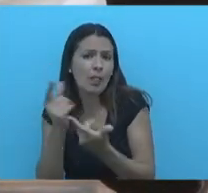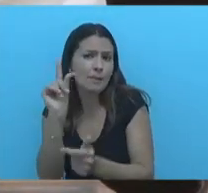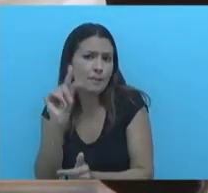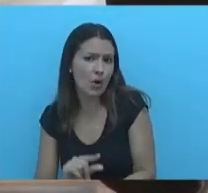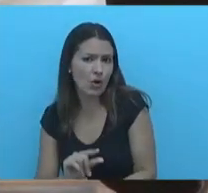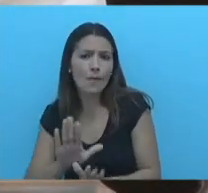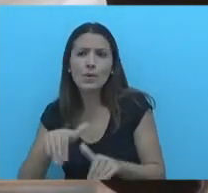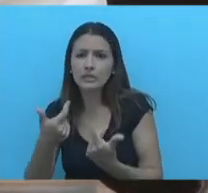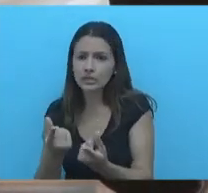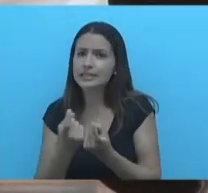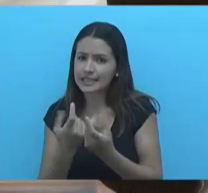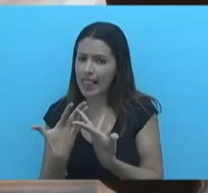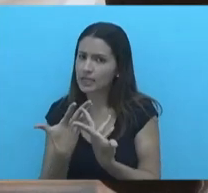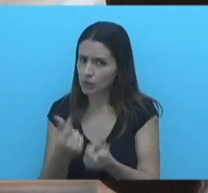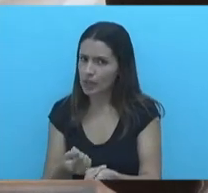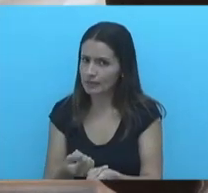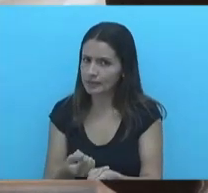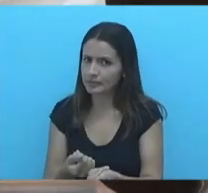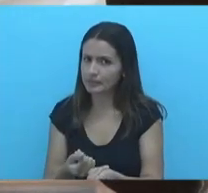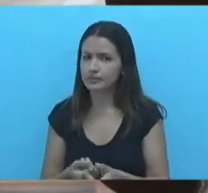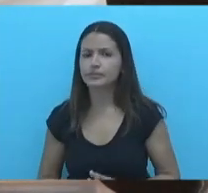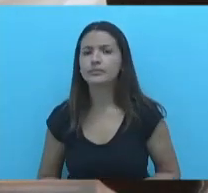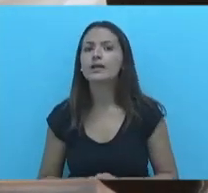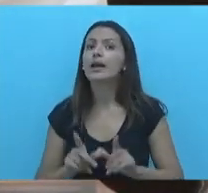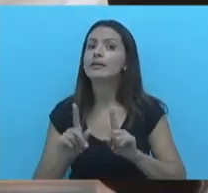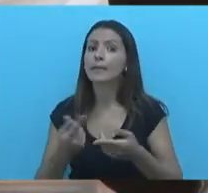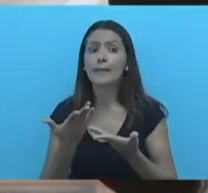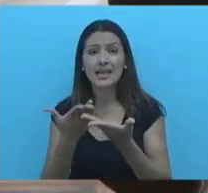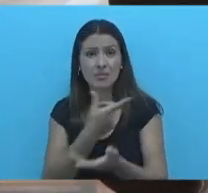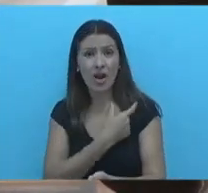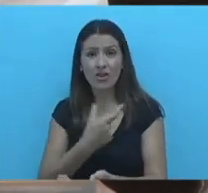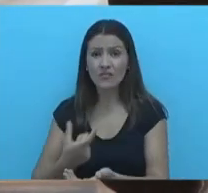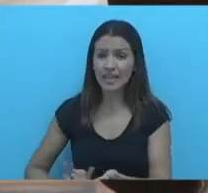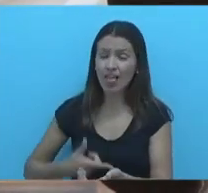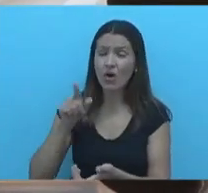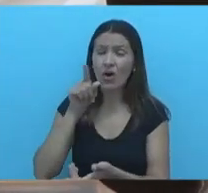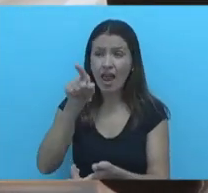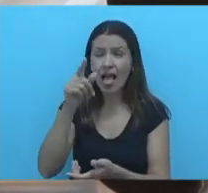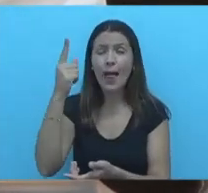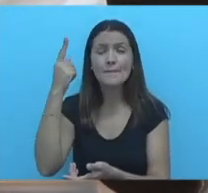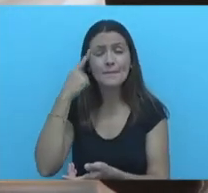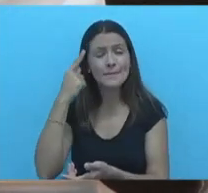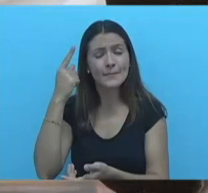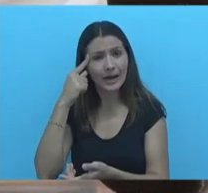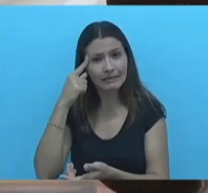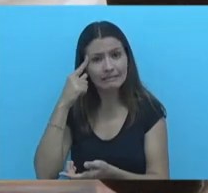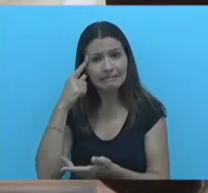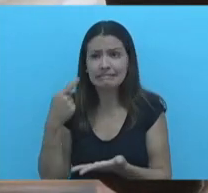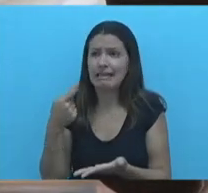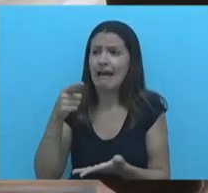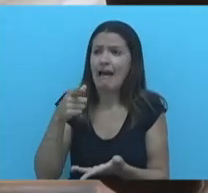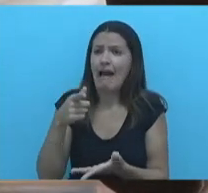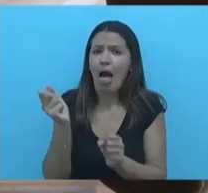la tarifa social. Y junto con ello le pedimos al señor gobernador que reflexione y que no aplique semejante